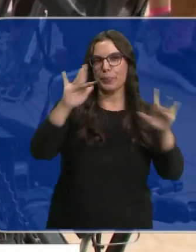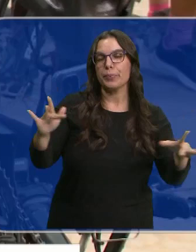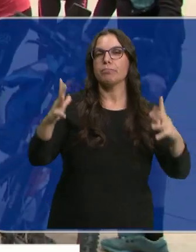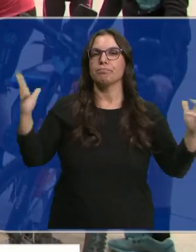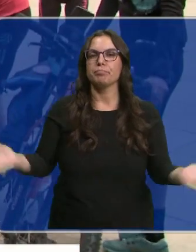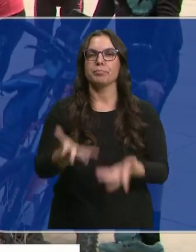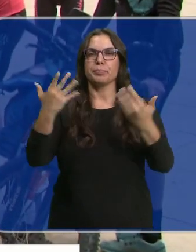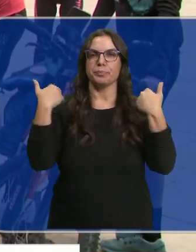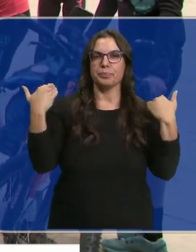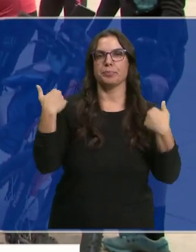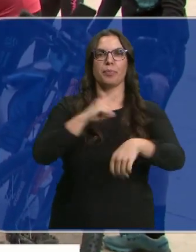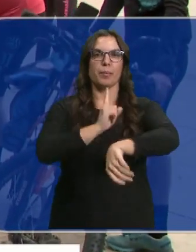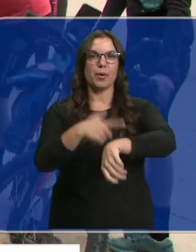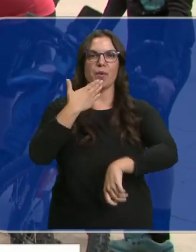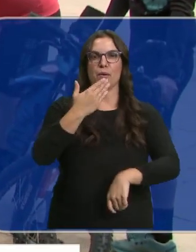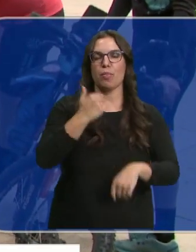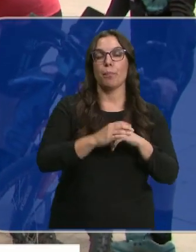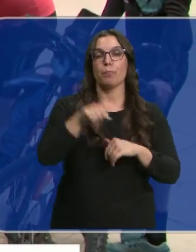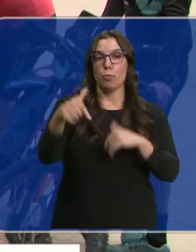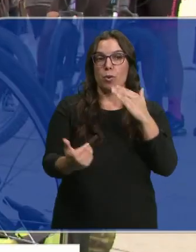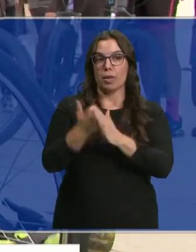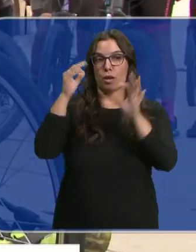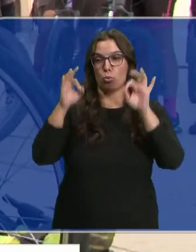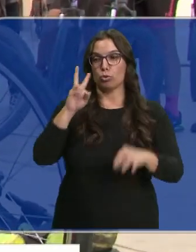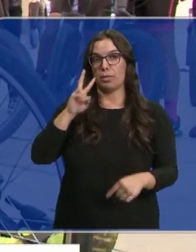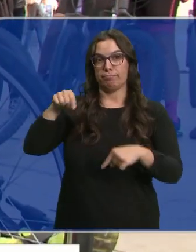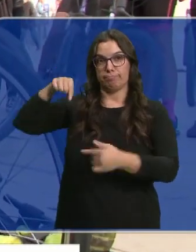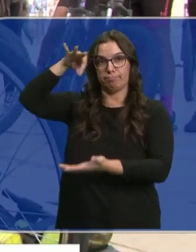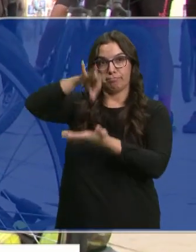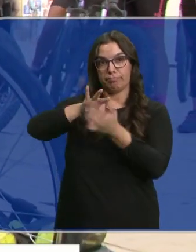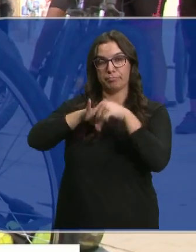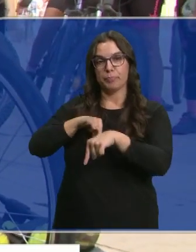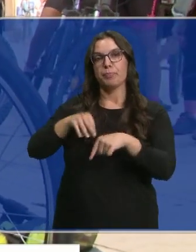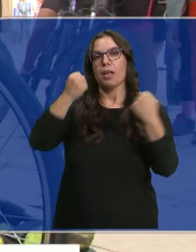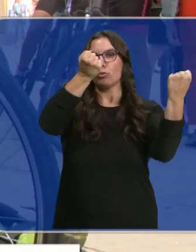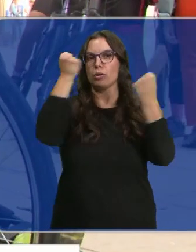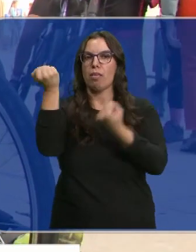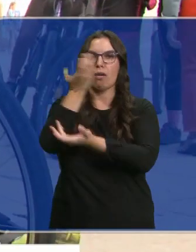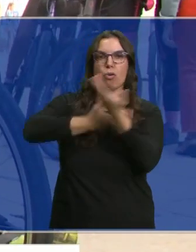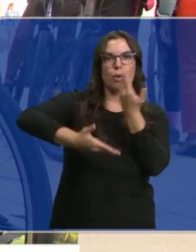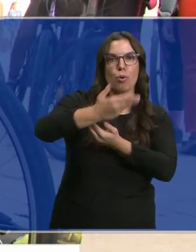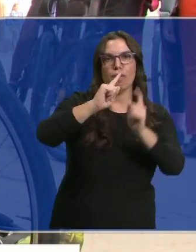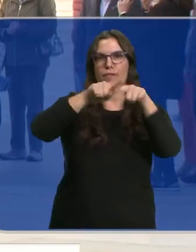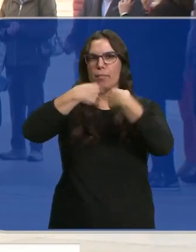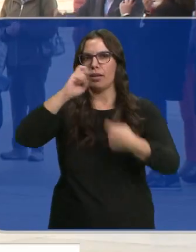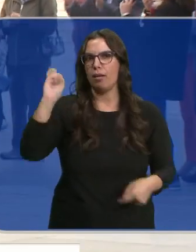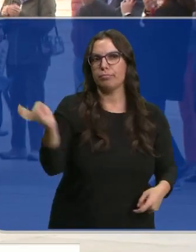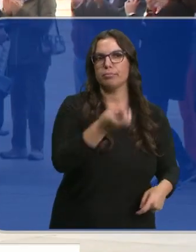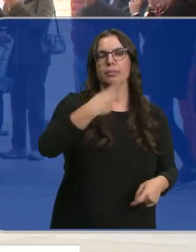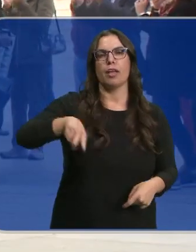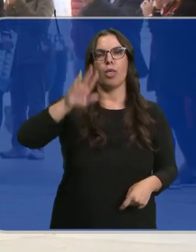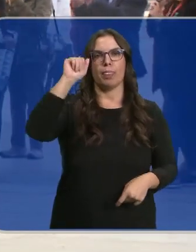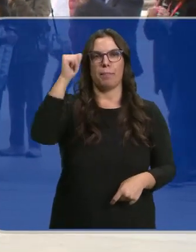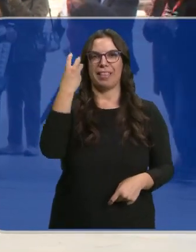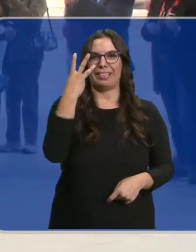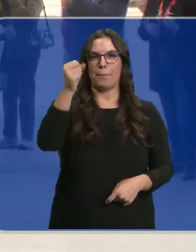la actividad física y el ocio. Esta misma mañana, en el punto en el que nos encontramos, autoridades, colaboradores y familiares han despedido